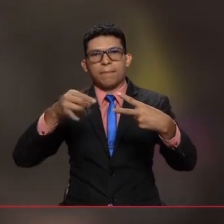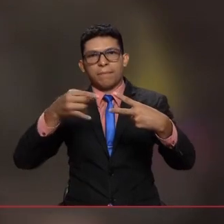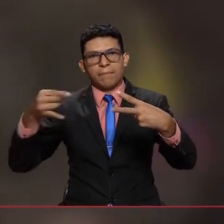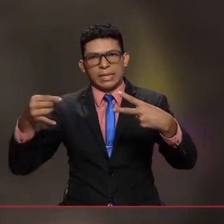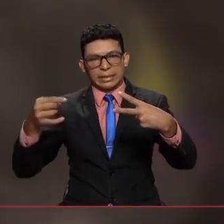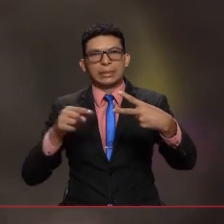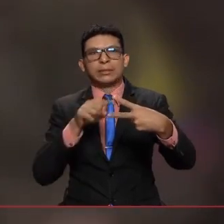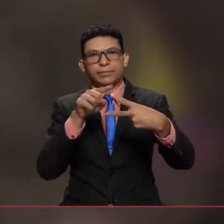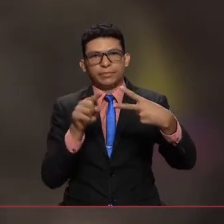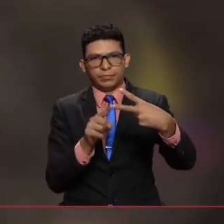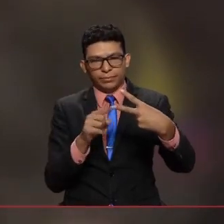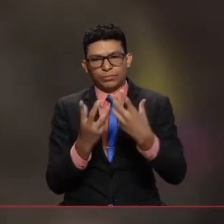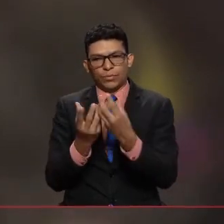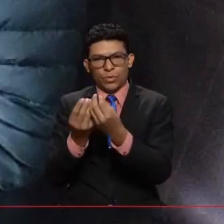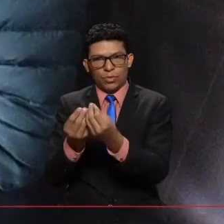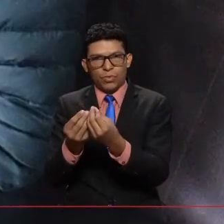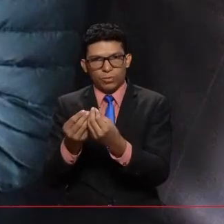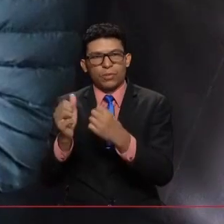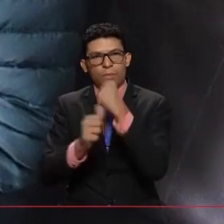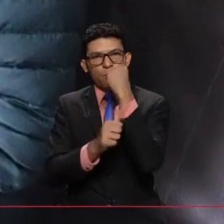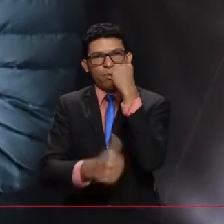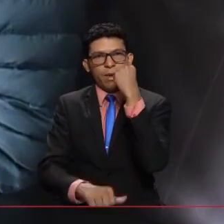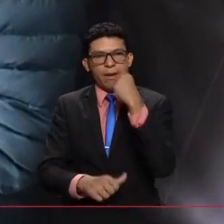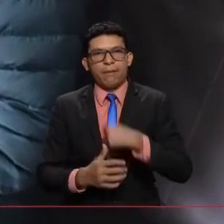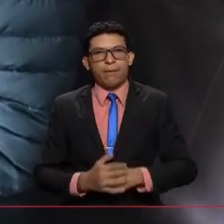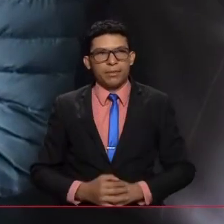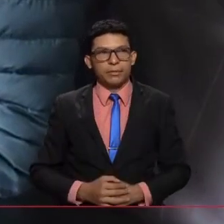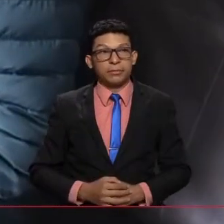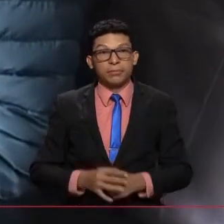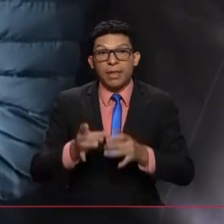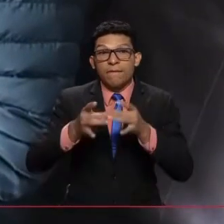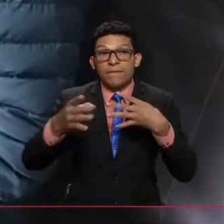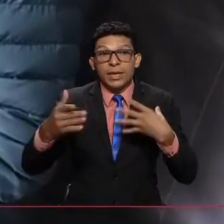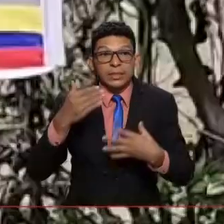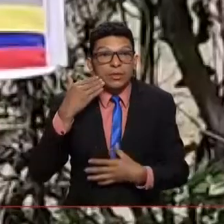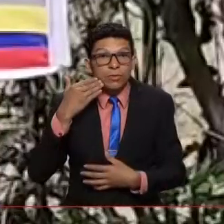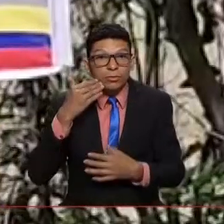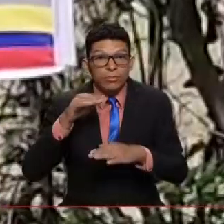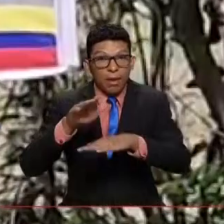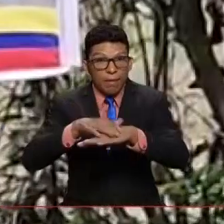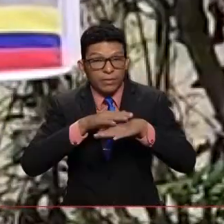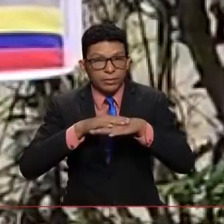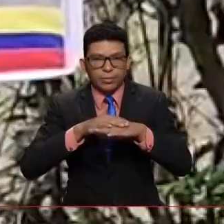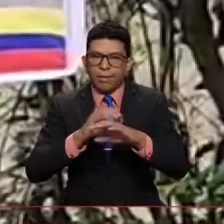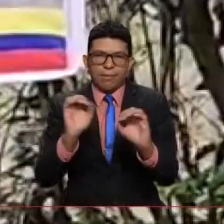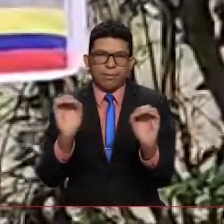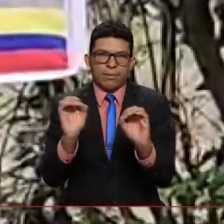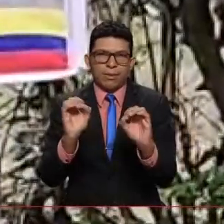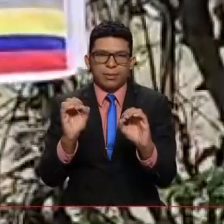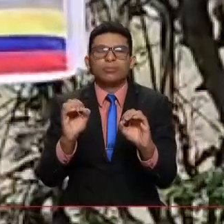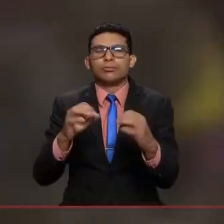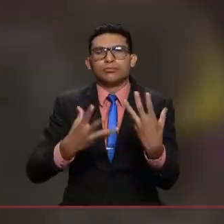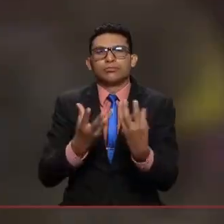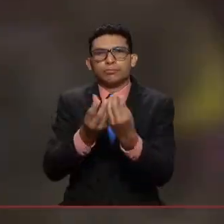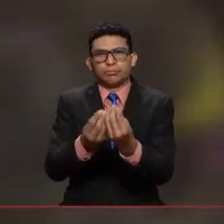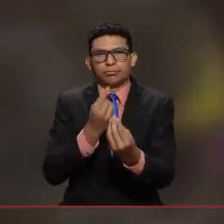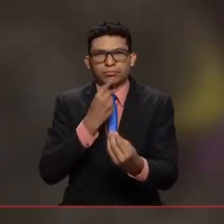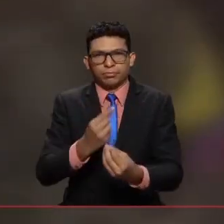Boyacá, Brigada 23. Aunque la fecha exacta de la liberación no se ha dado a conocer, el grupo armado